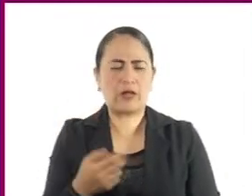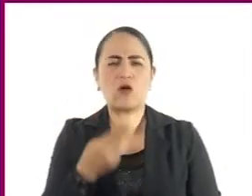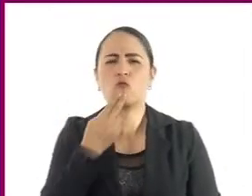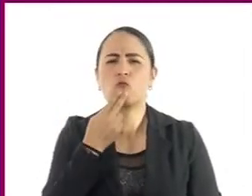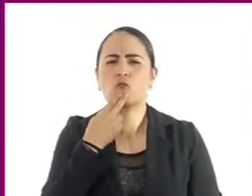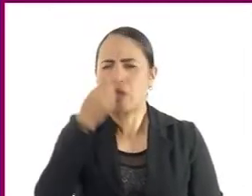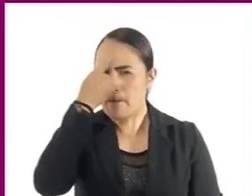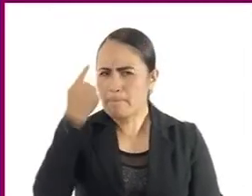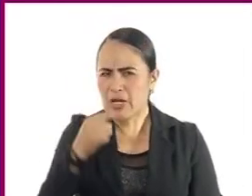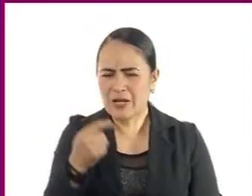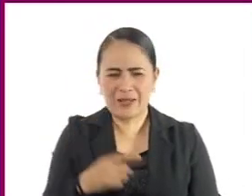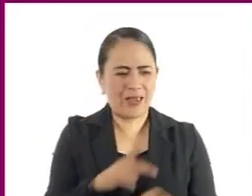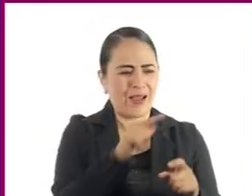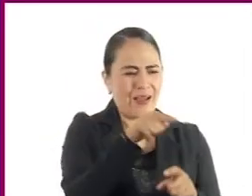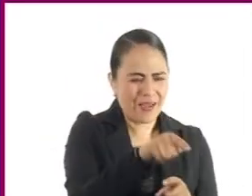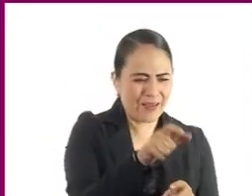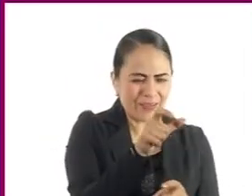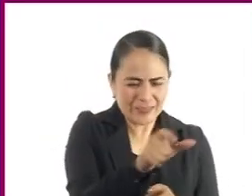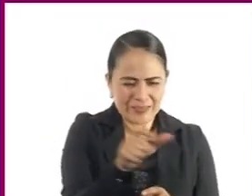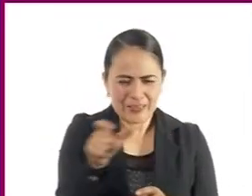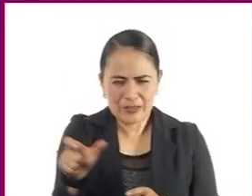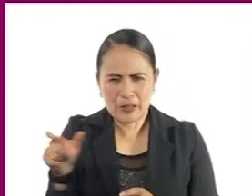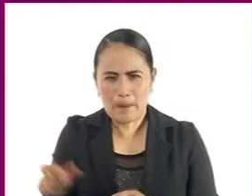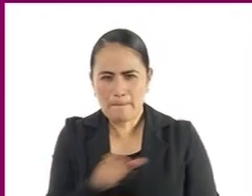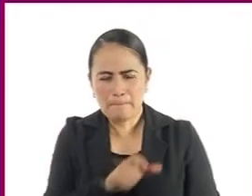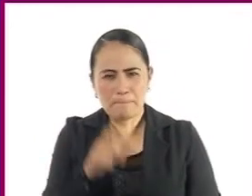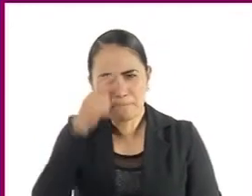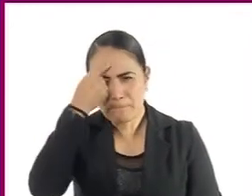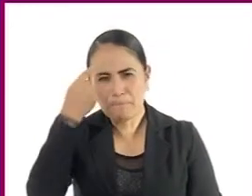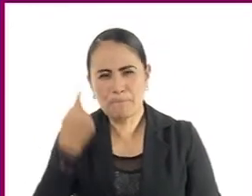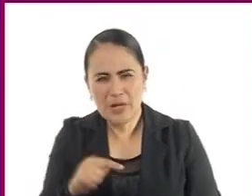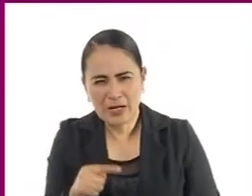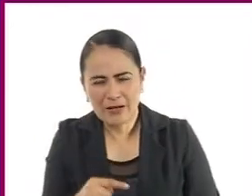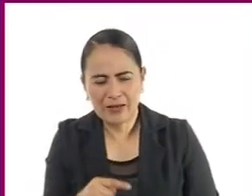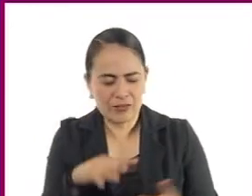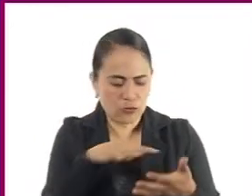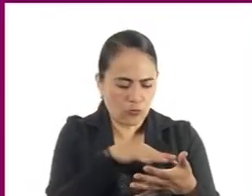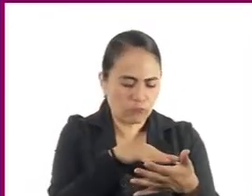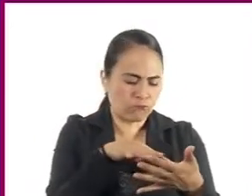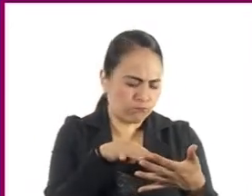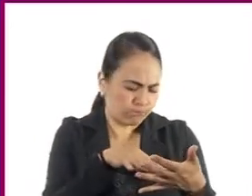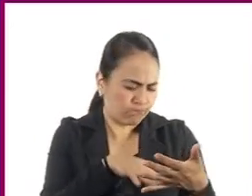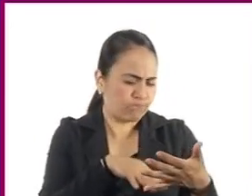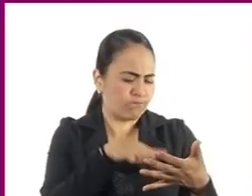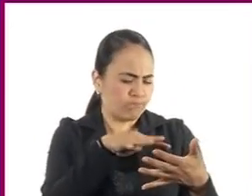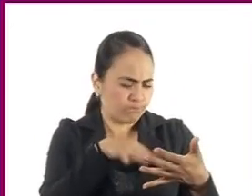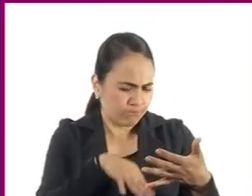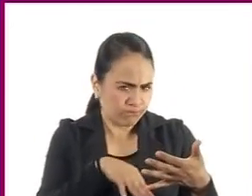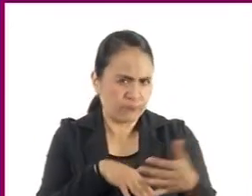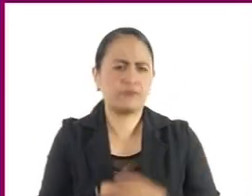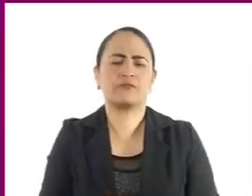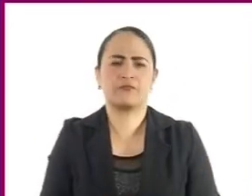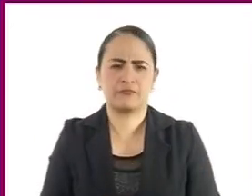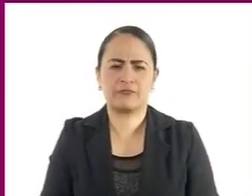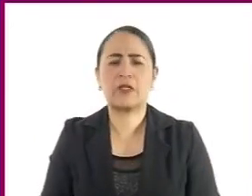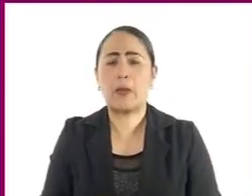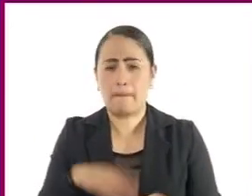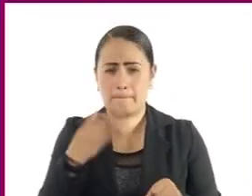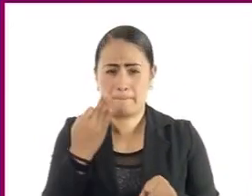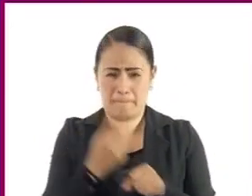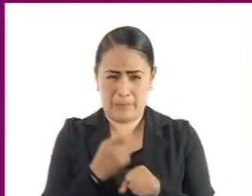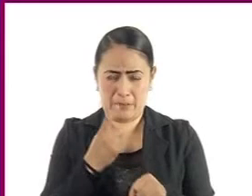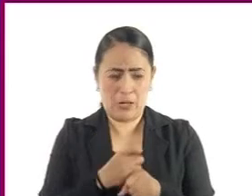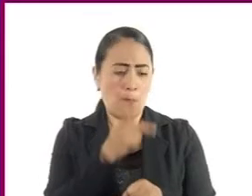oraciones nos muestran la lectura de exploración. En realidad, este proceso viene después de la técnica de